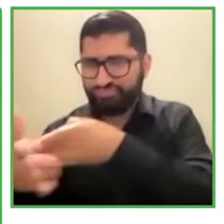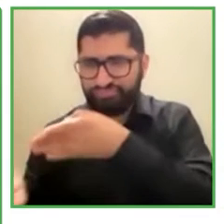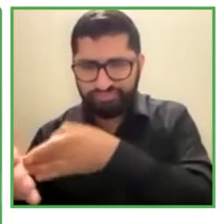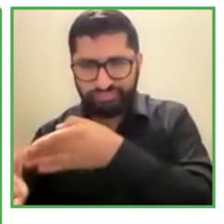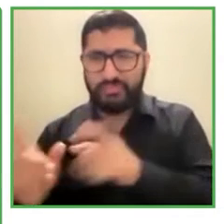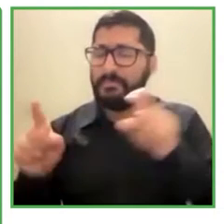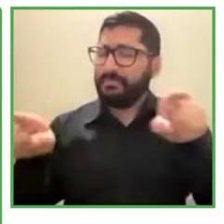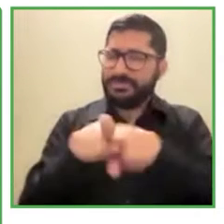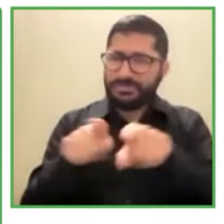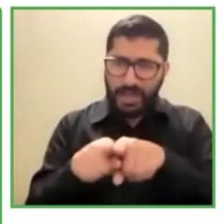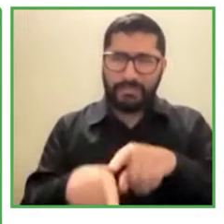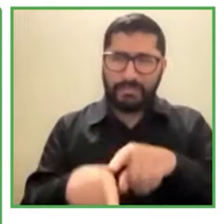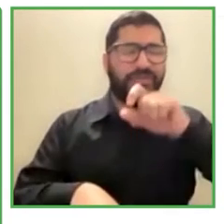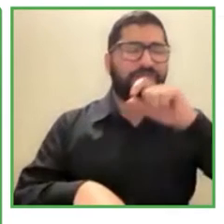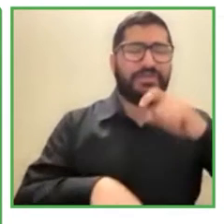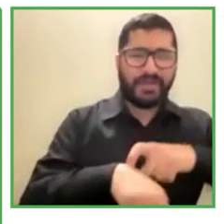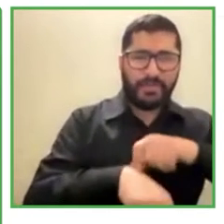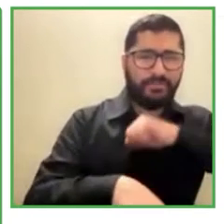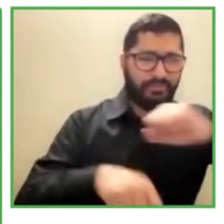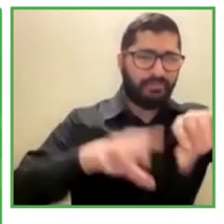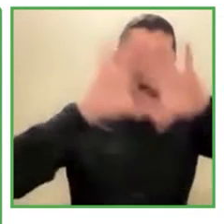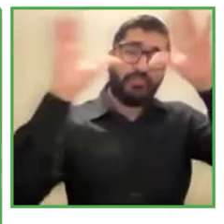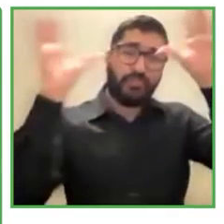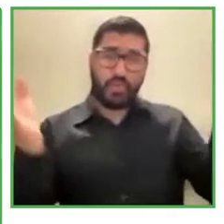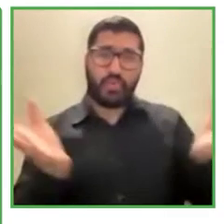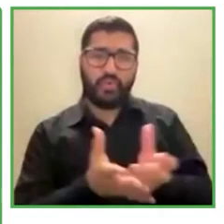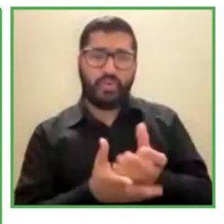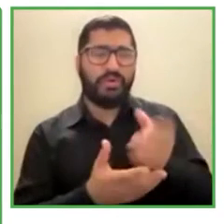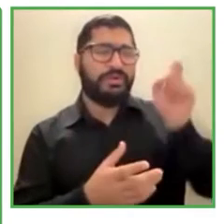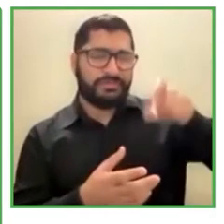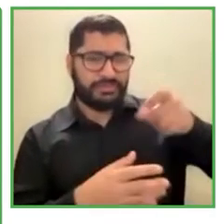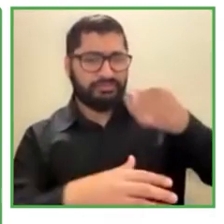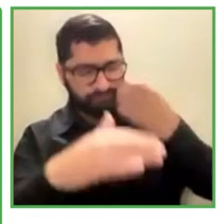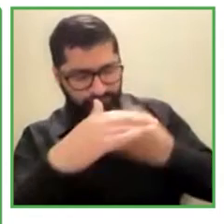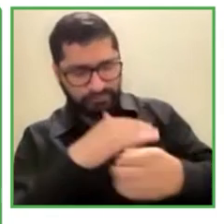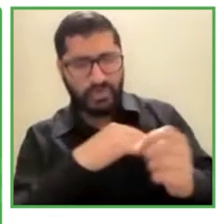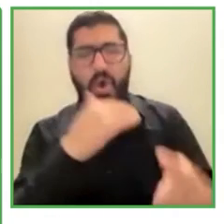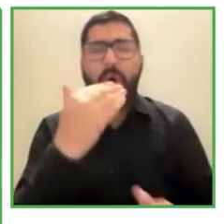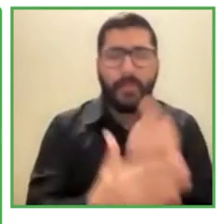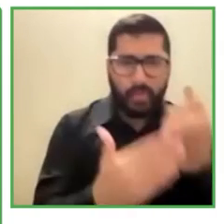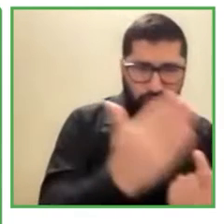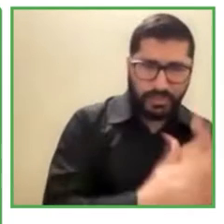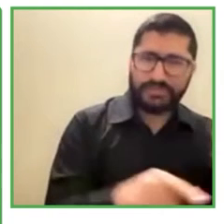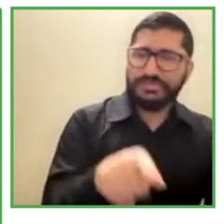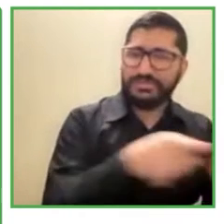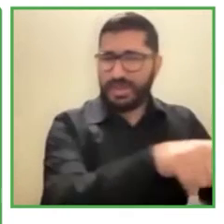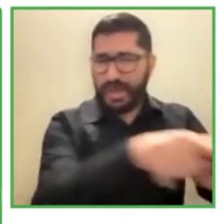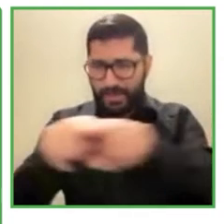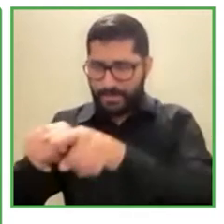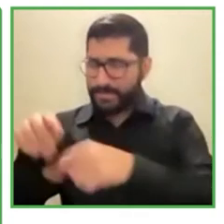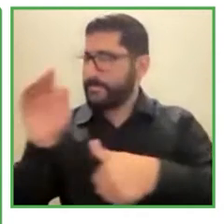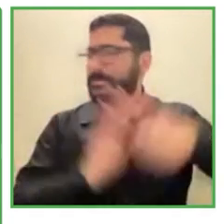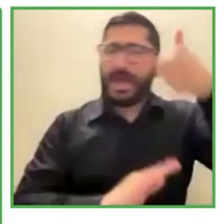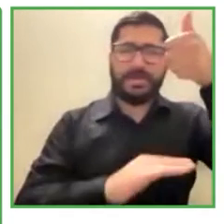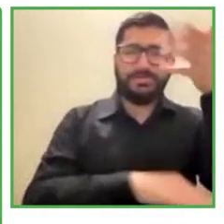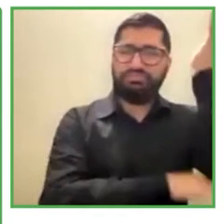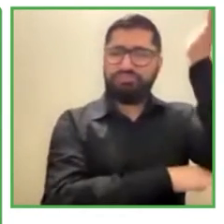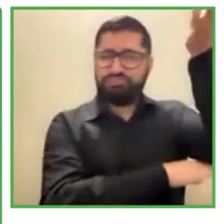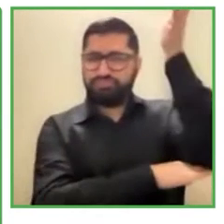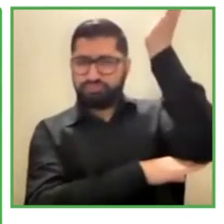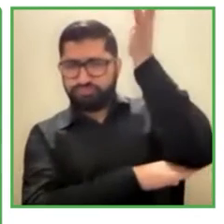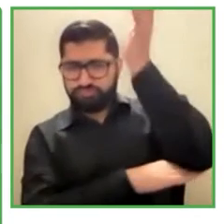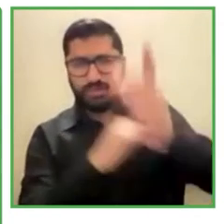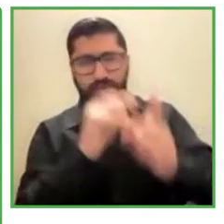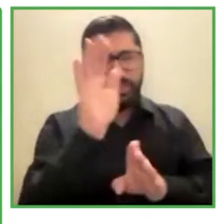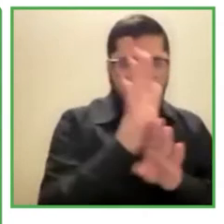a oportunidades. Lo que termina sucediendo es que la mayoría de la capacitación y de los programas de desarrollo y programas educacionales, inclusive al final del